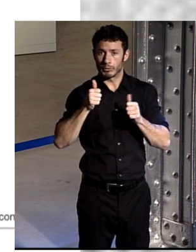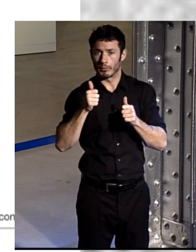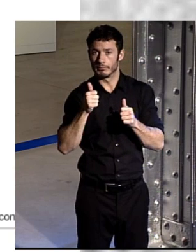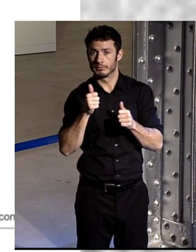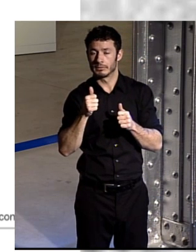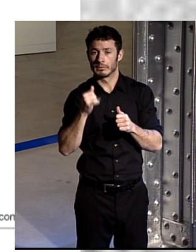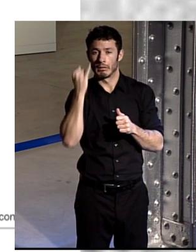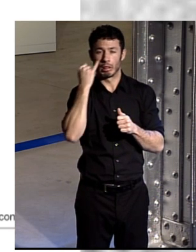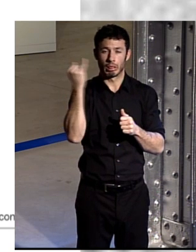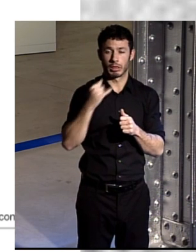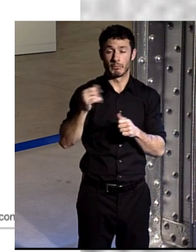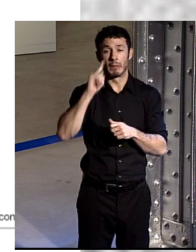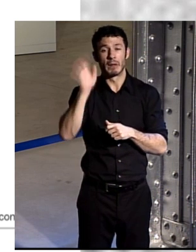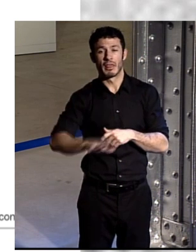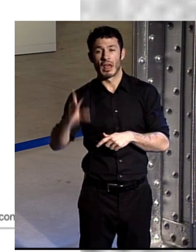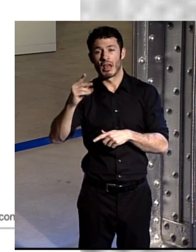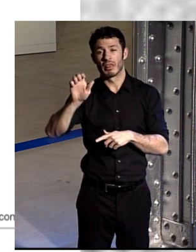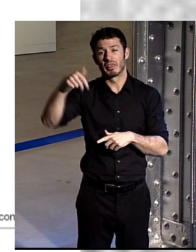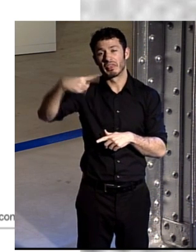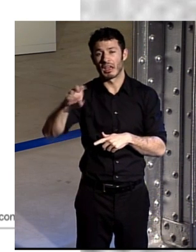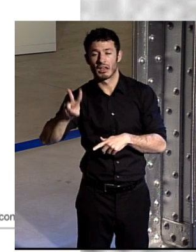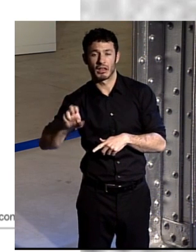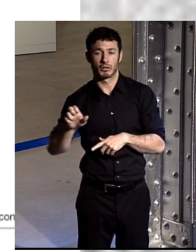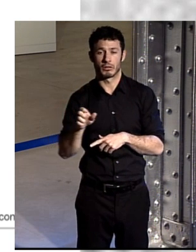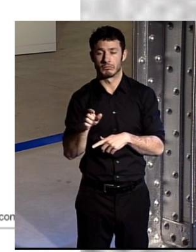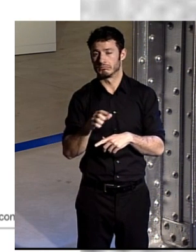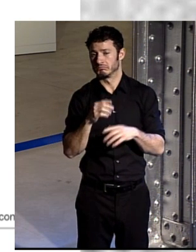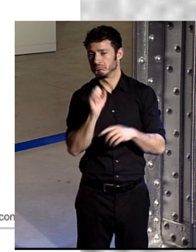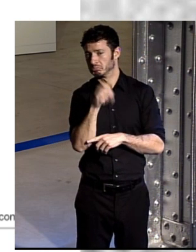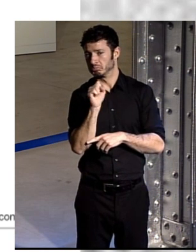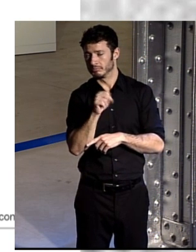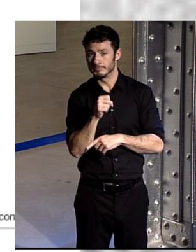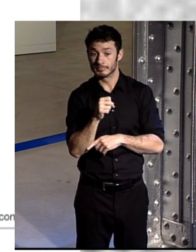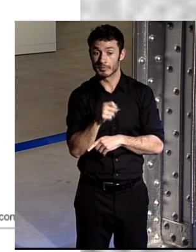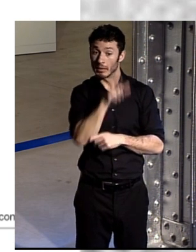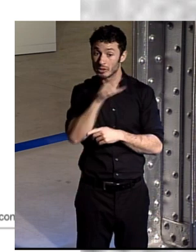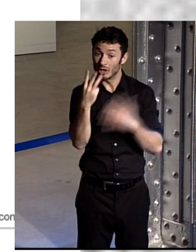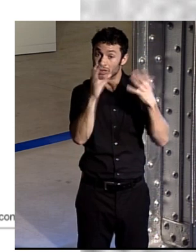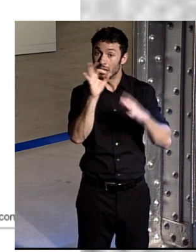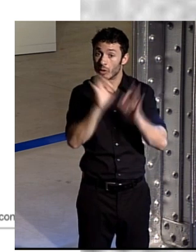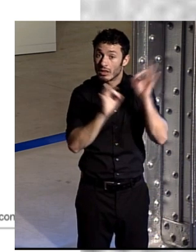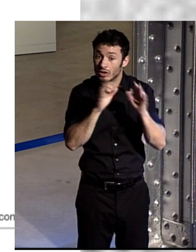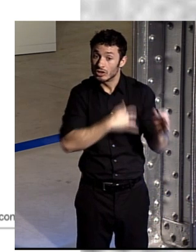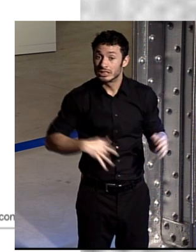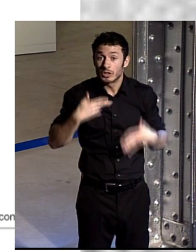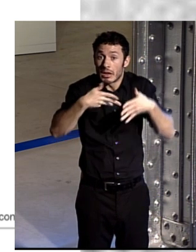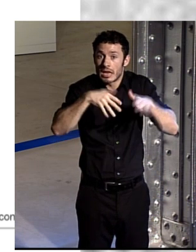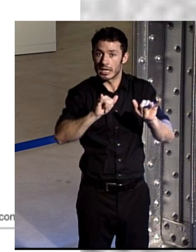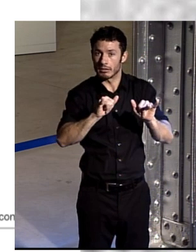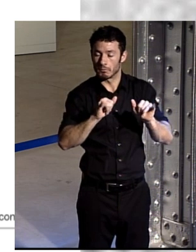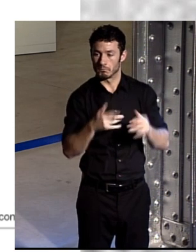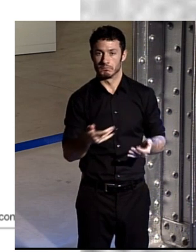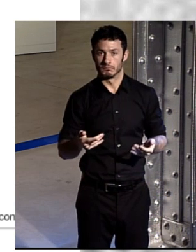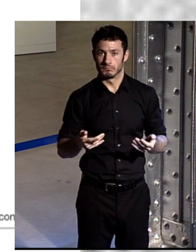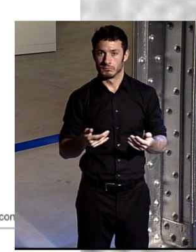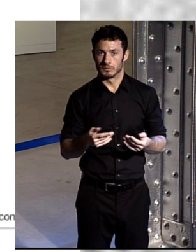fiebre, sarpullido, algo de conjuntivitis. En el 80% de las personas ni produce síntomas, ni te enteras que estás